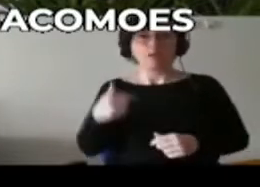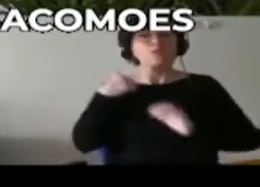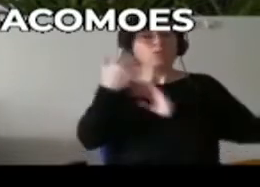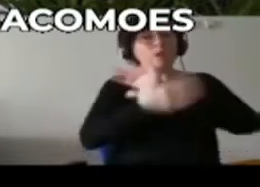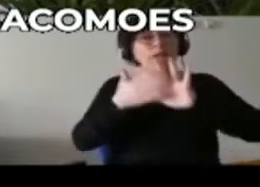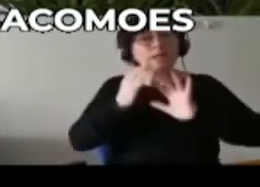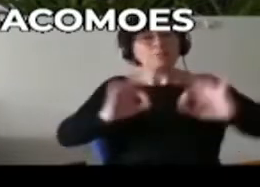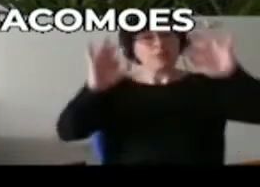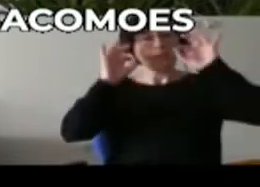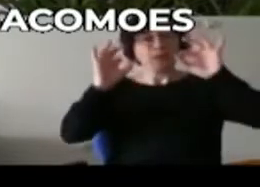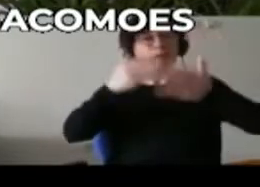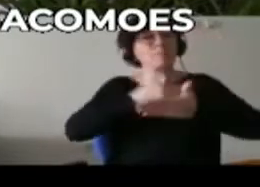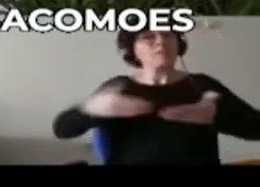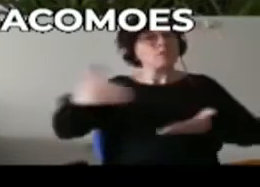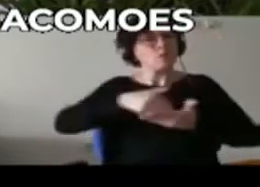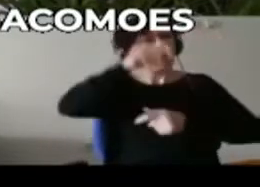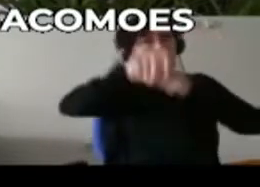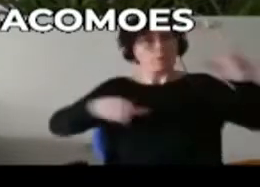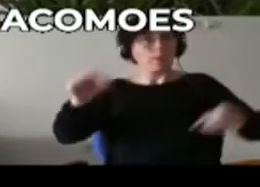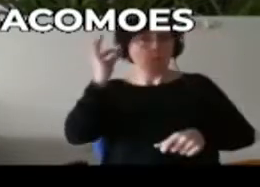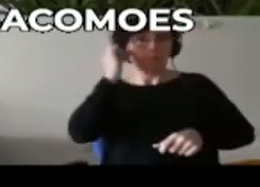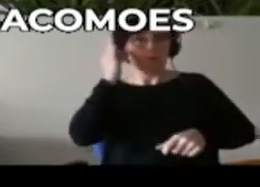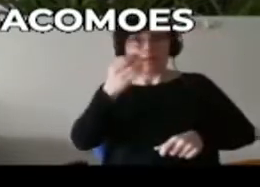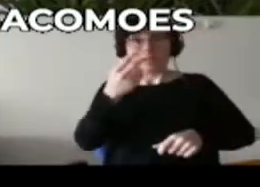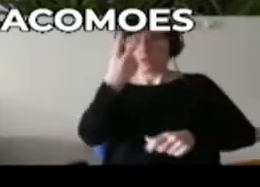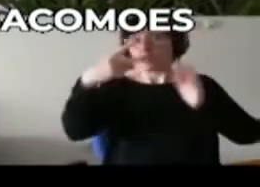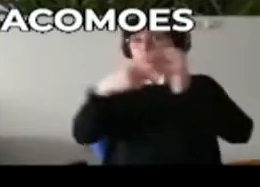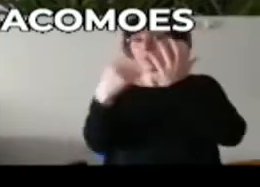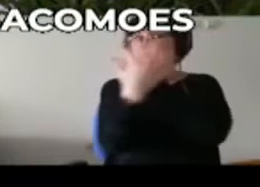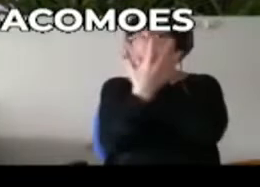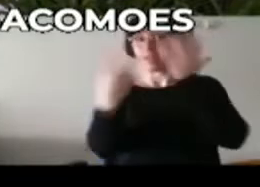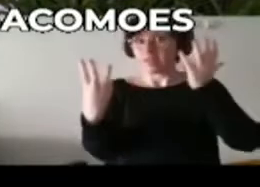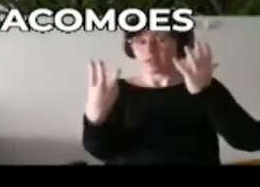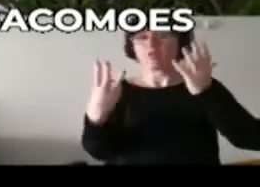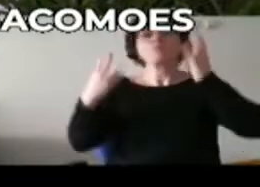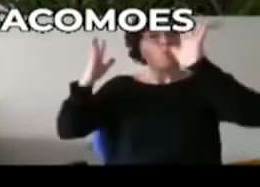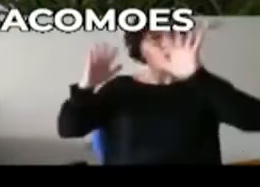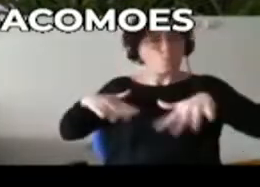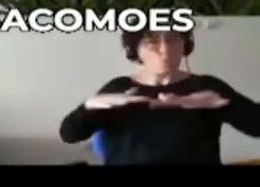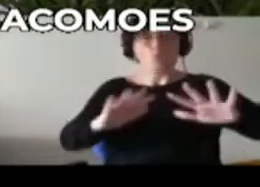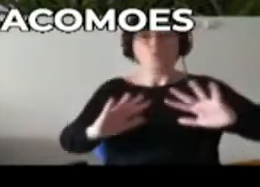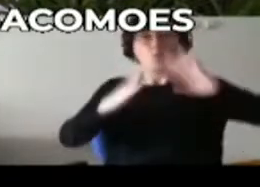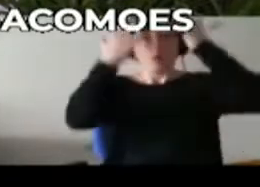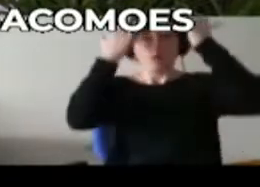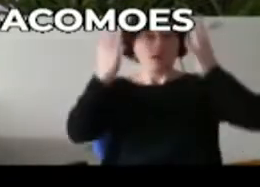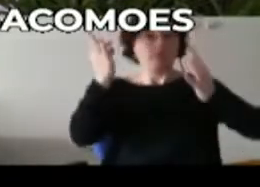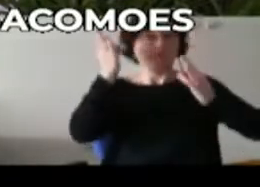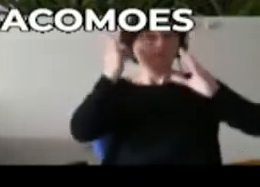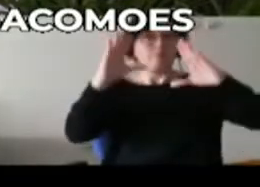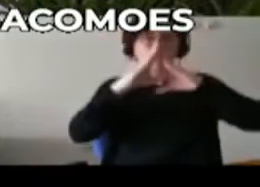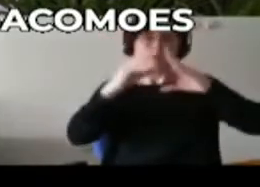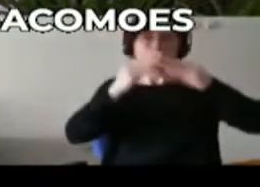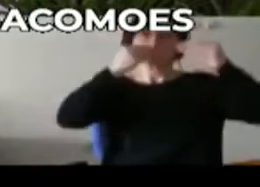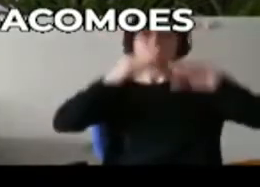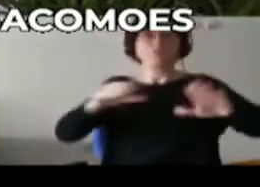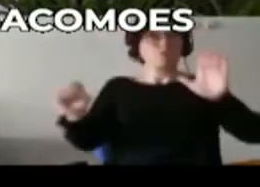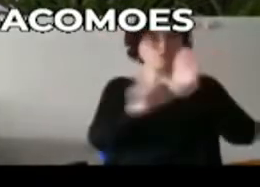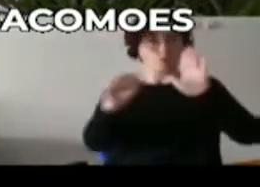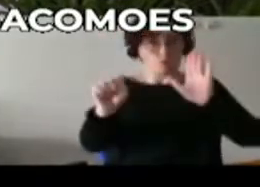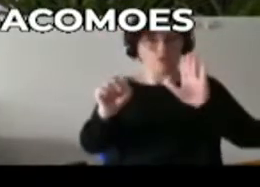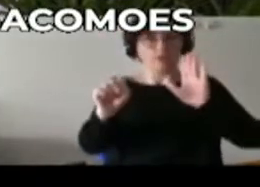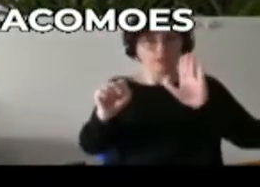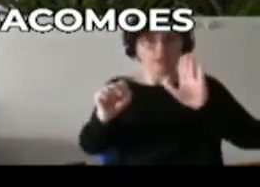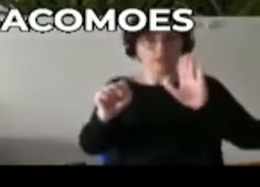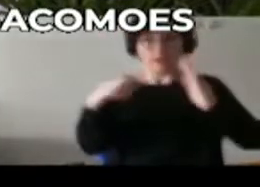las millones de mujeres que en 2018 pararon este país con una huelga feminista histórica y que desde entonces sostienen una